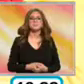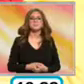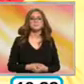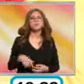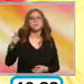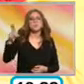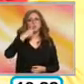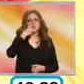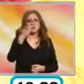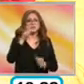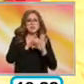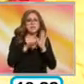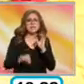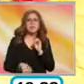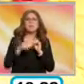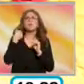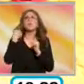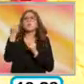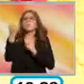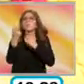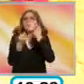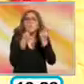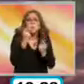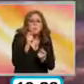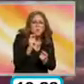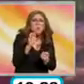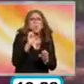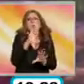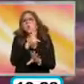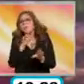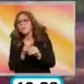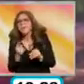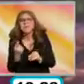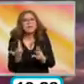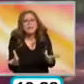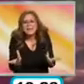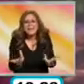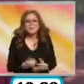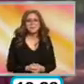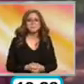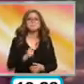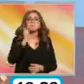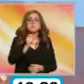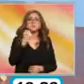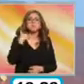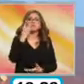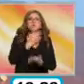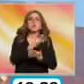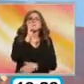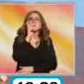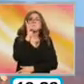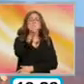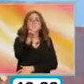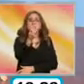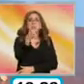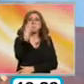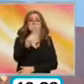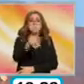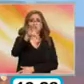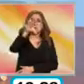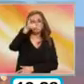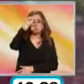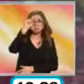poquitas cosas sobre muchas cosas en vez de saber mucho sobre No, algo estamos general, acumulando un montón de información superficial. que no nos sirve a la mera Es mucha hora. basura, ¿no?